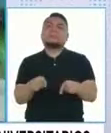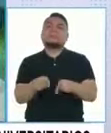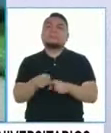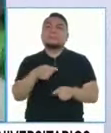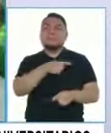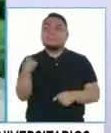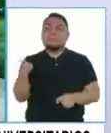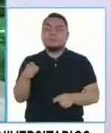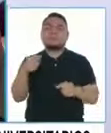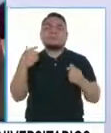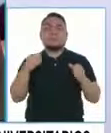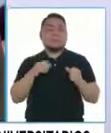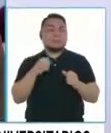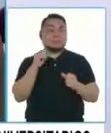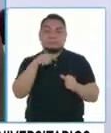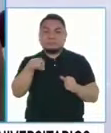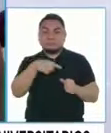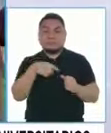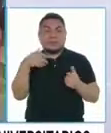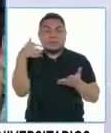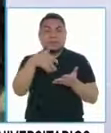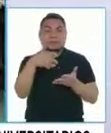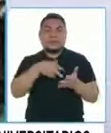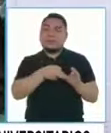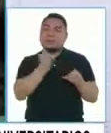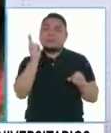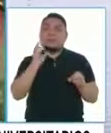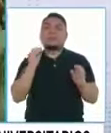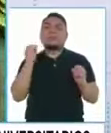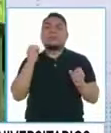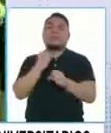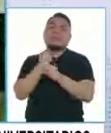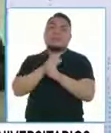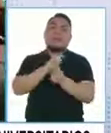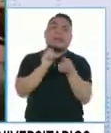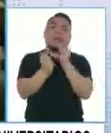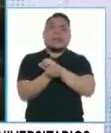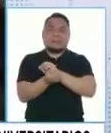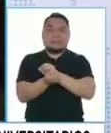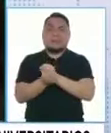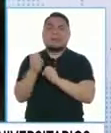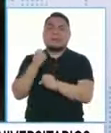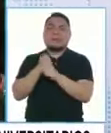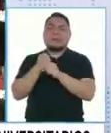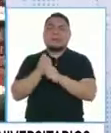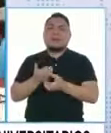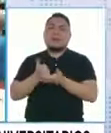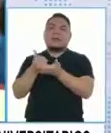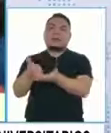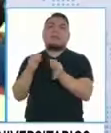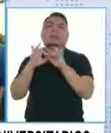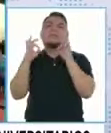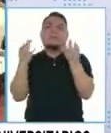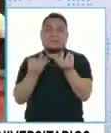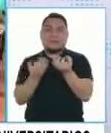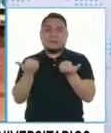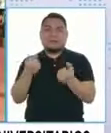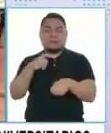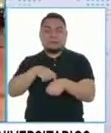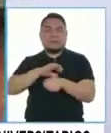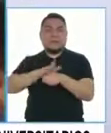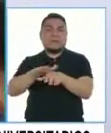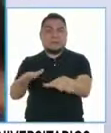de ellos han dejado de trabajar, de estudiar por trabajar, no por ayudar a su familia en estos momentos de